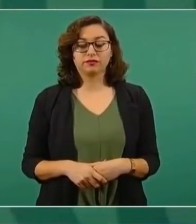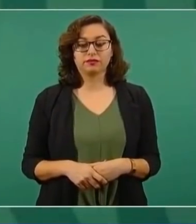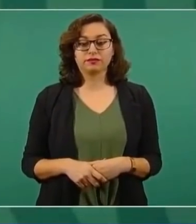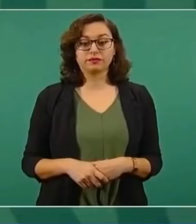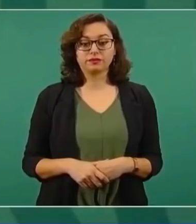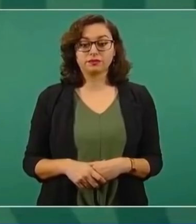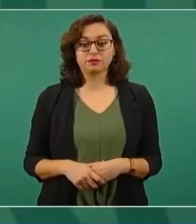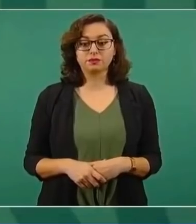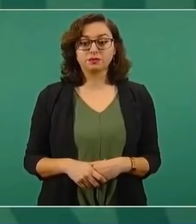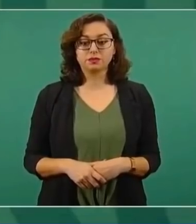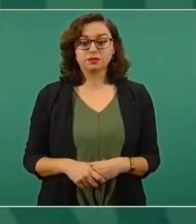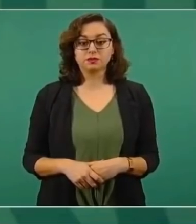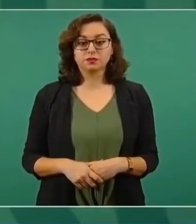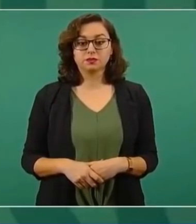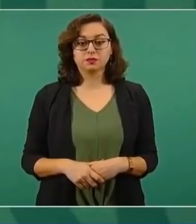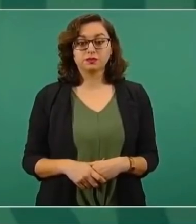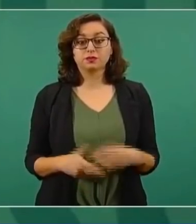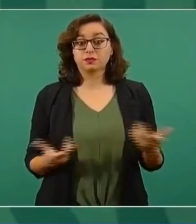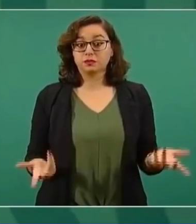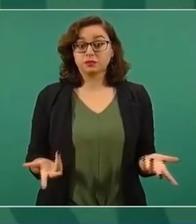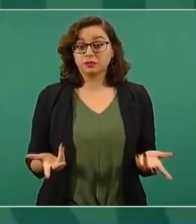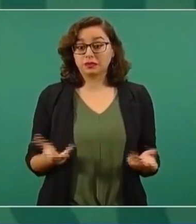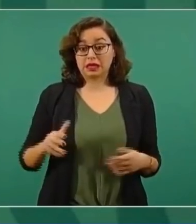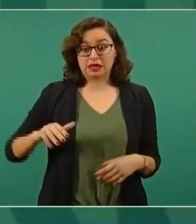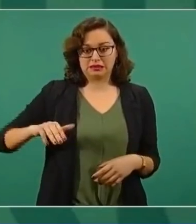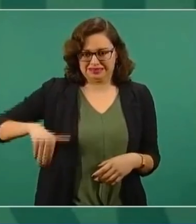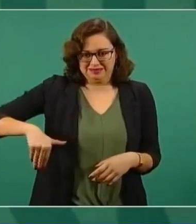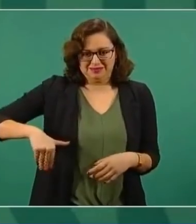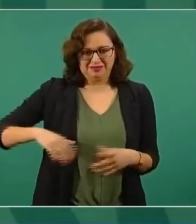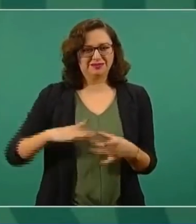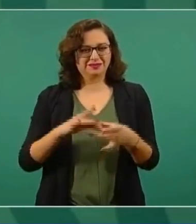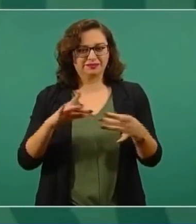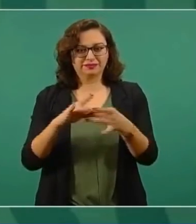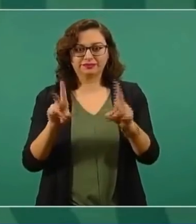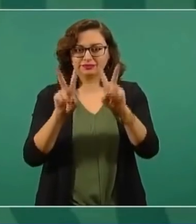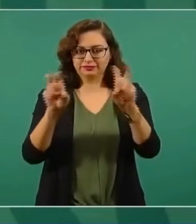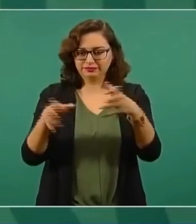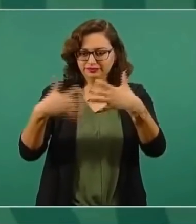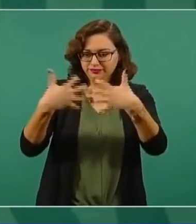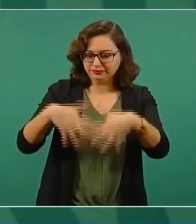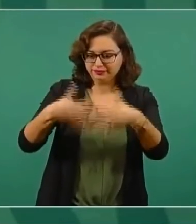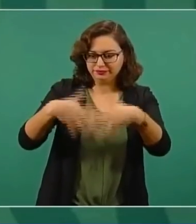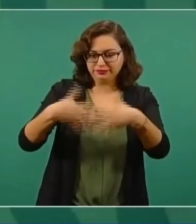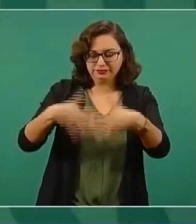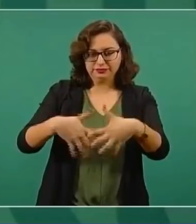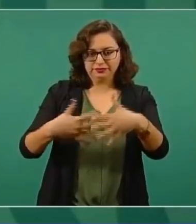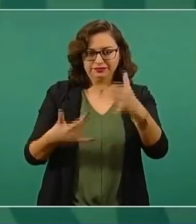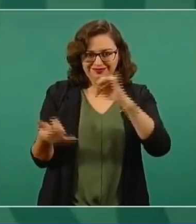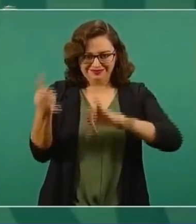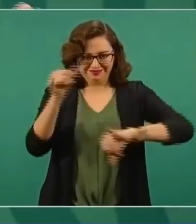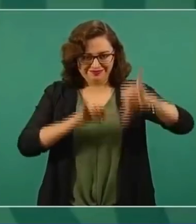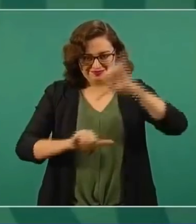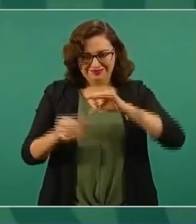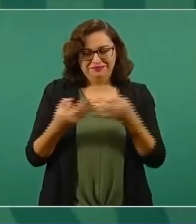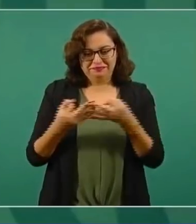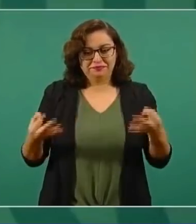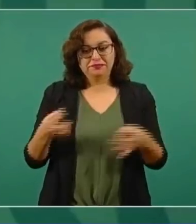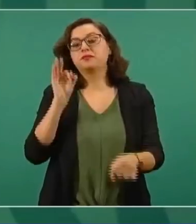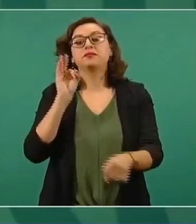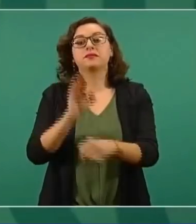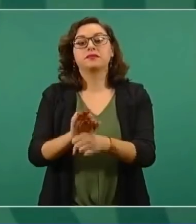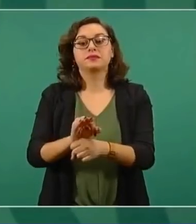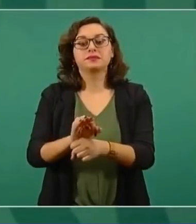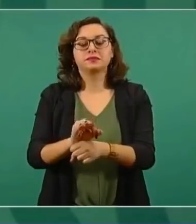mencionando, la de fertilizantes, éramos antes de la política